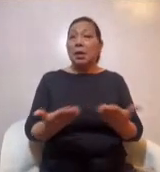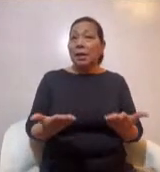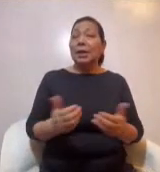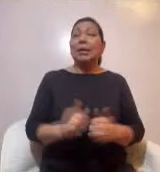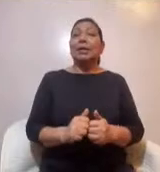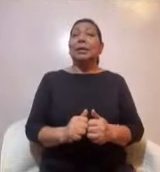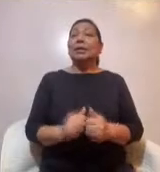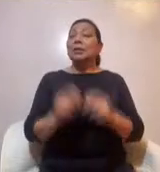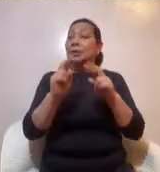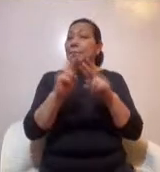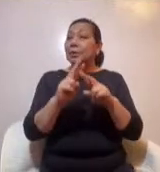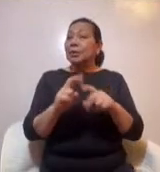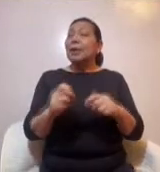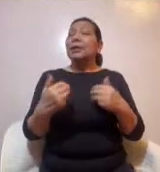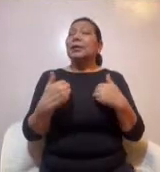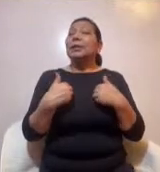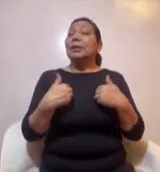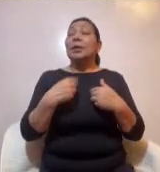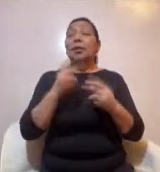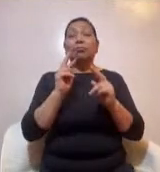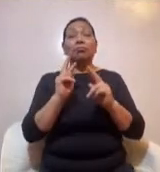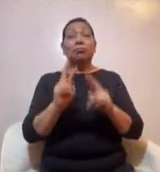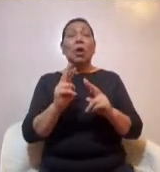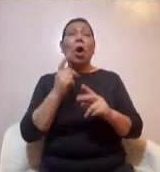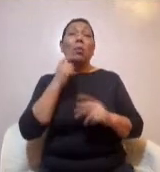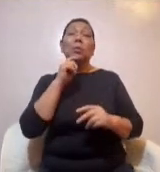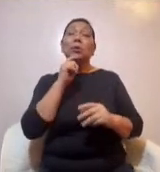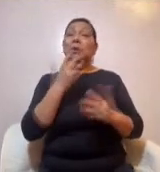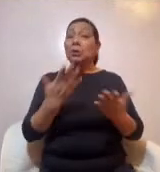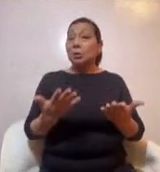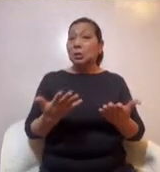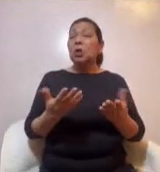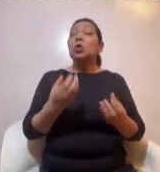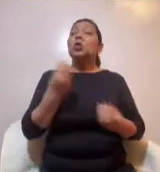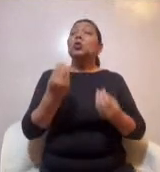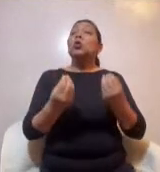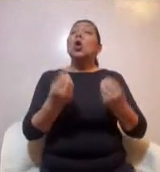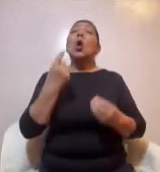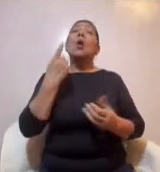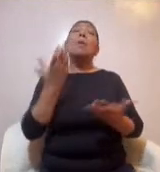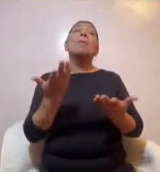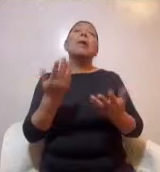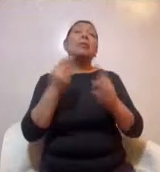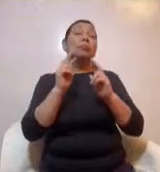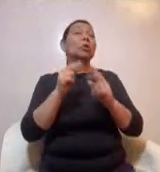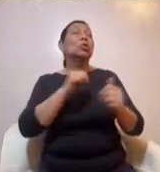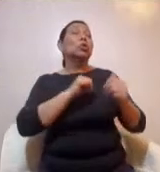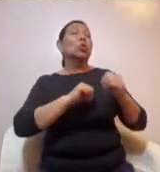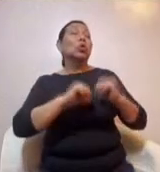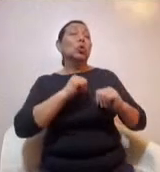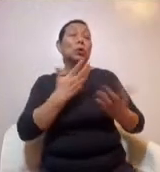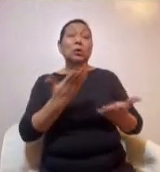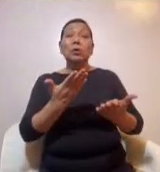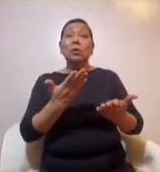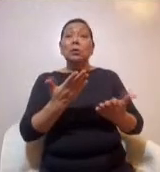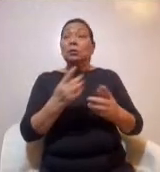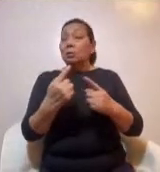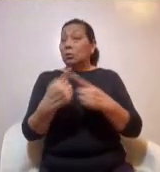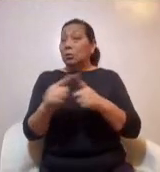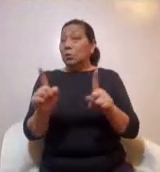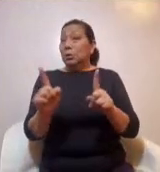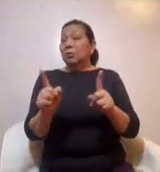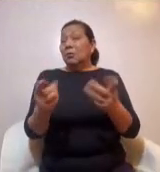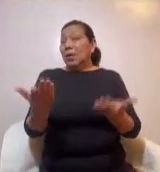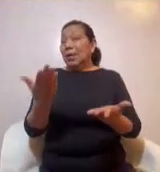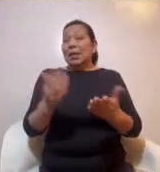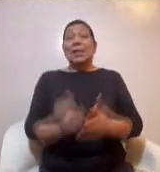fenómenos o hechos que se analicen tener la perspectiva de género, ¿no? Cómo los hombres y las mujeres se ven afectados de